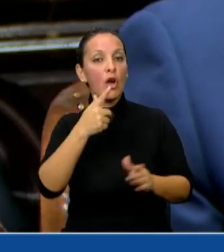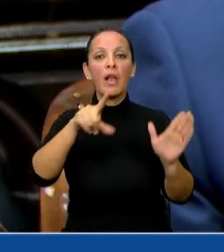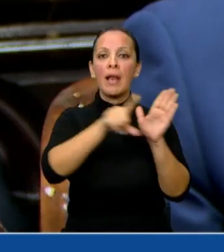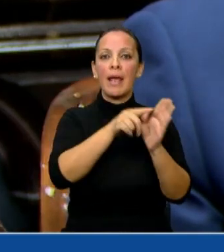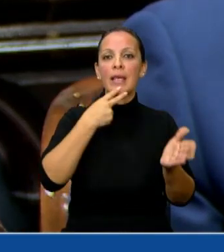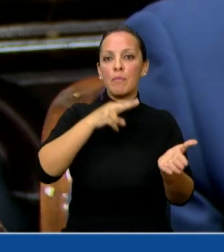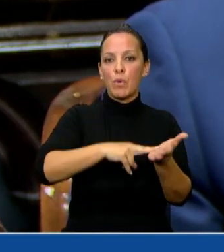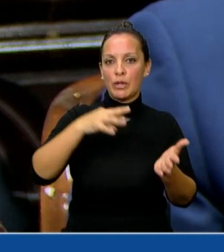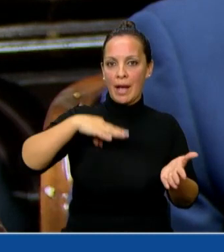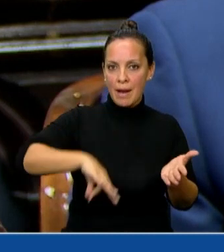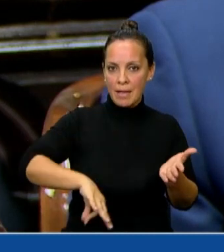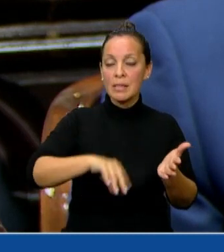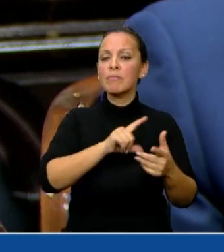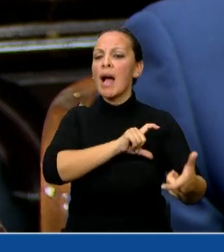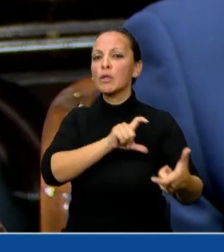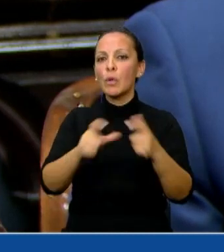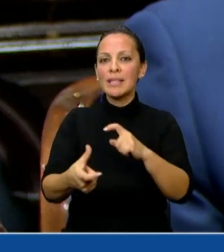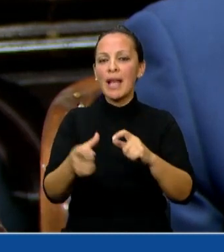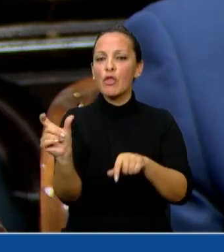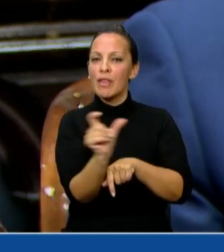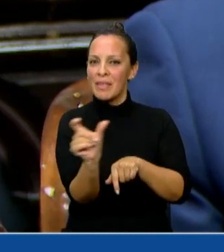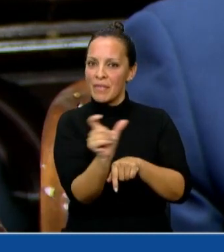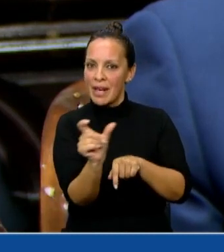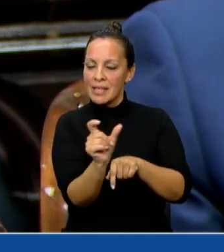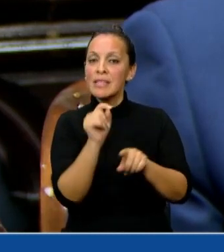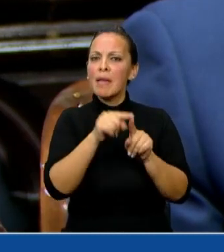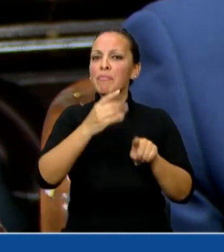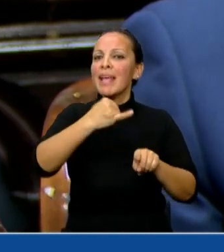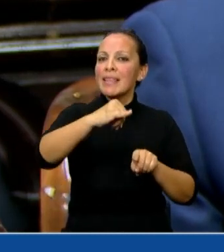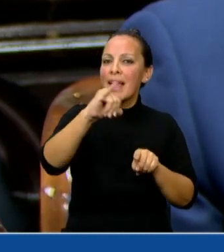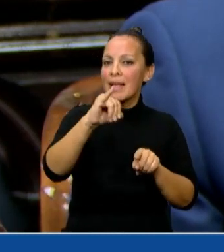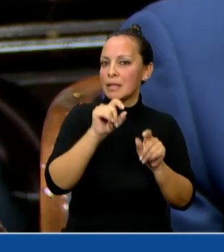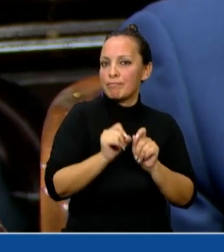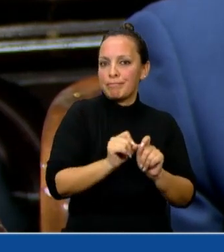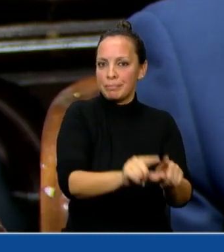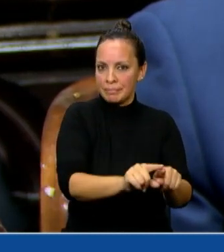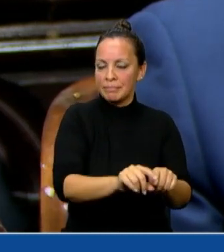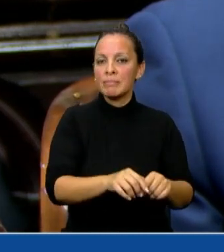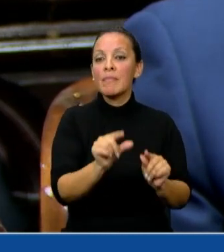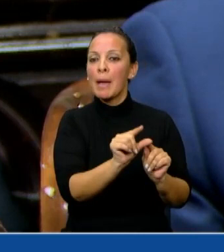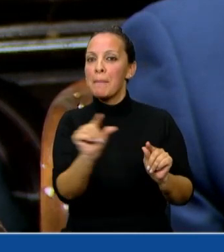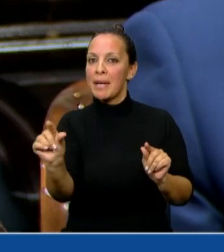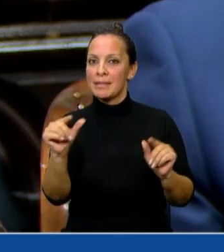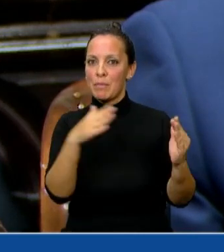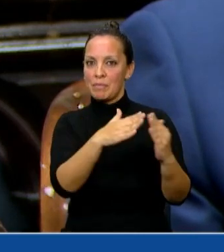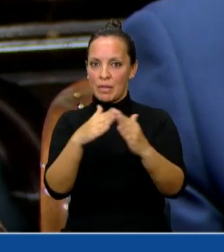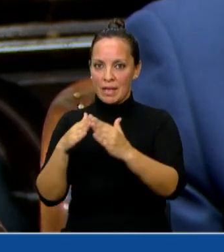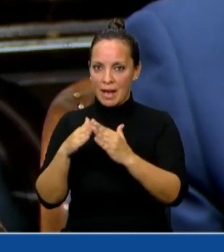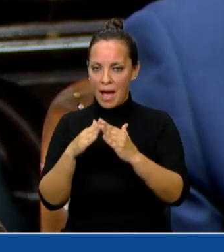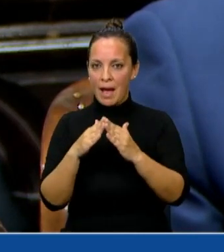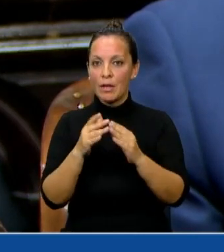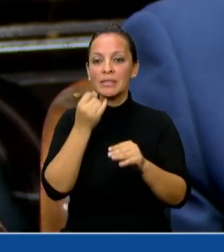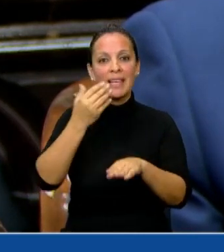Ganancias, actualizando el monto a deducir del importe de los intereses correspondientes a créditos hipotecarios que le hubieran